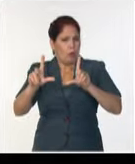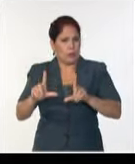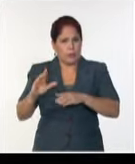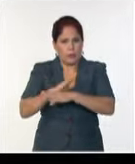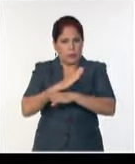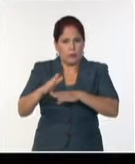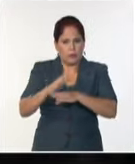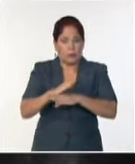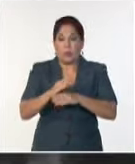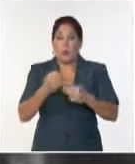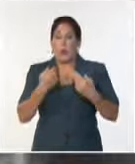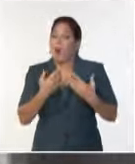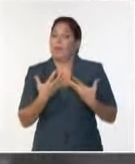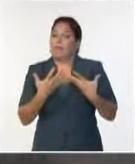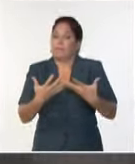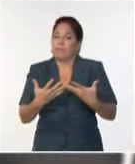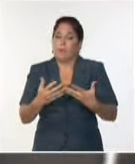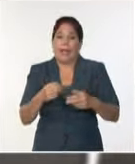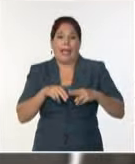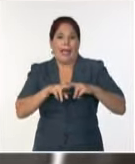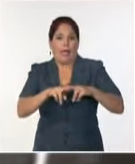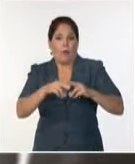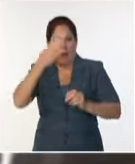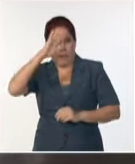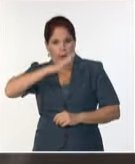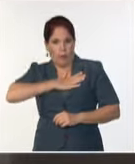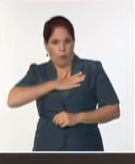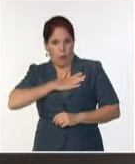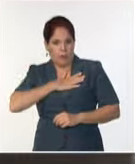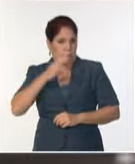título honorífico de Heroína de la República de Cuba.